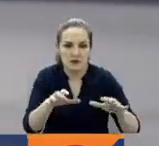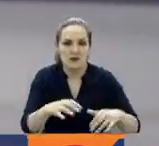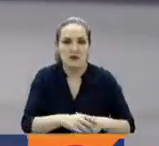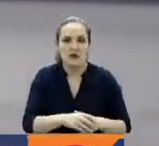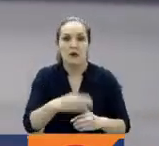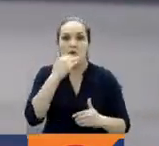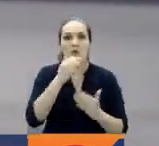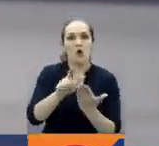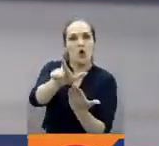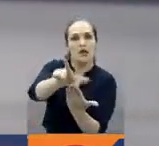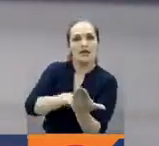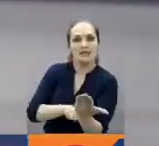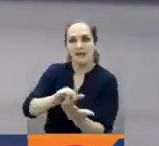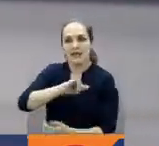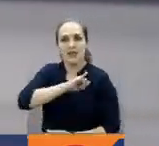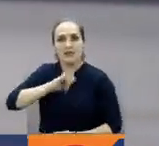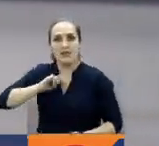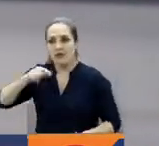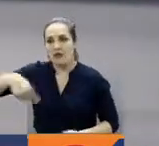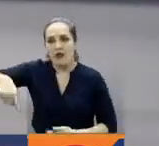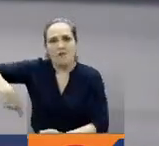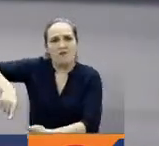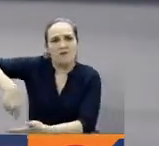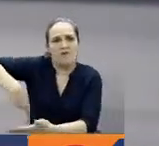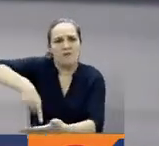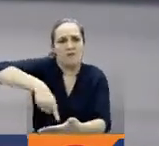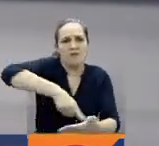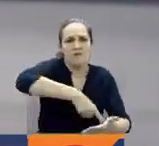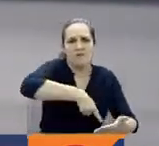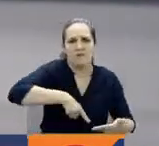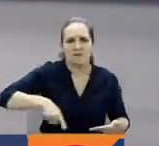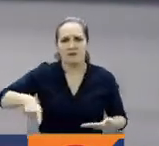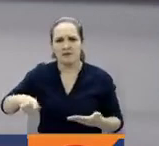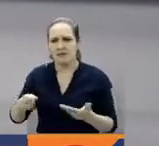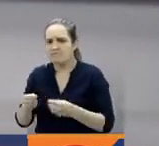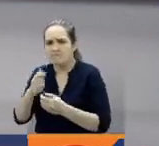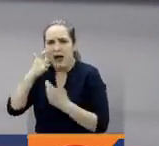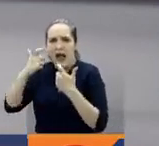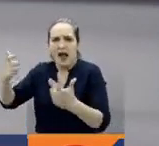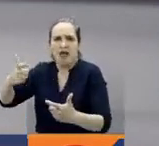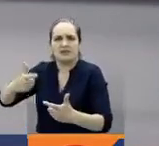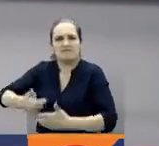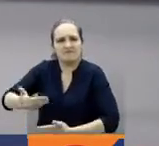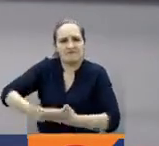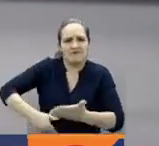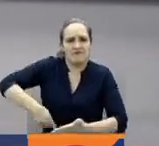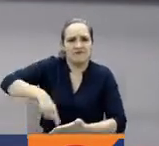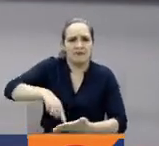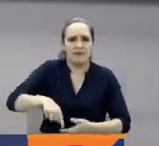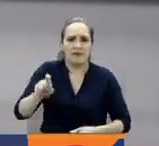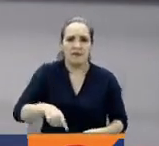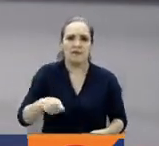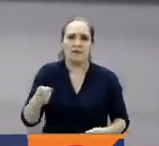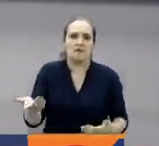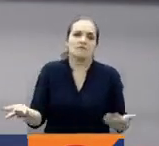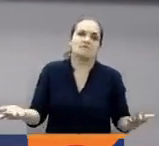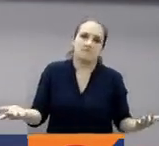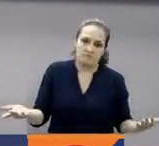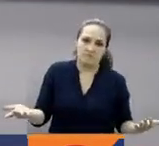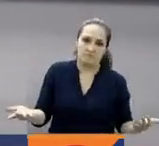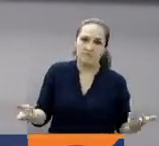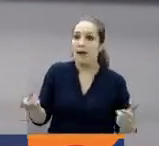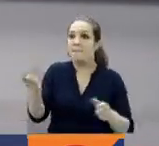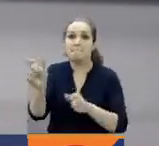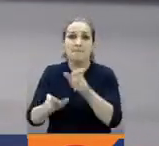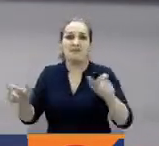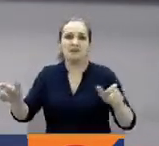listas independientes, muchos tenían que conseguir una cantidad exagerada de, de firmas. Uh-huh. Y eso permite que muchas